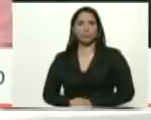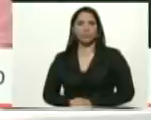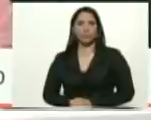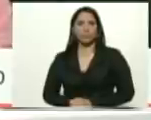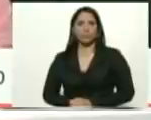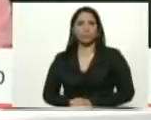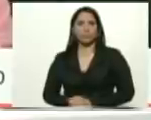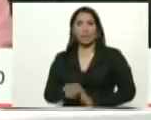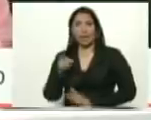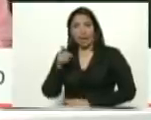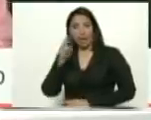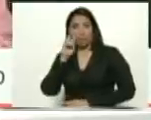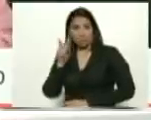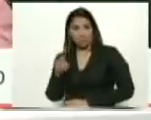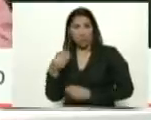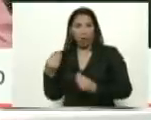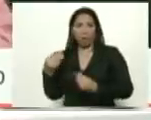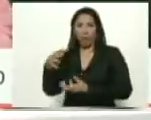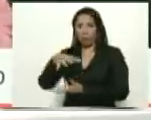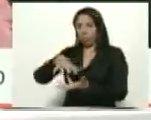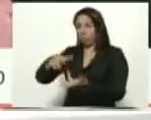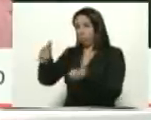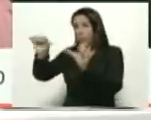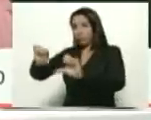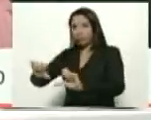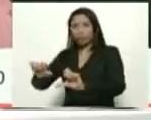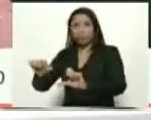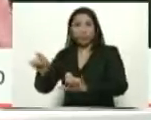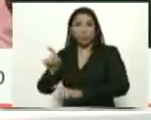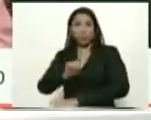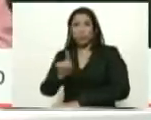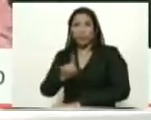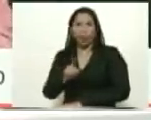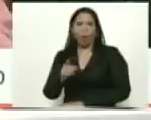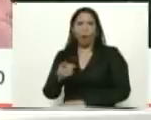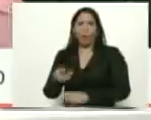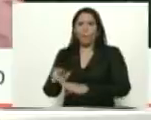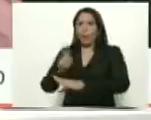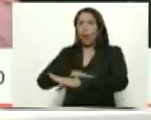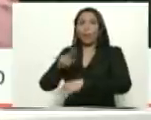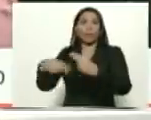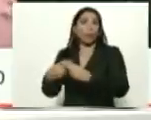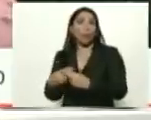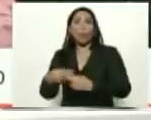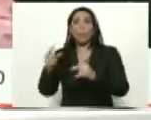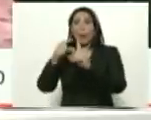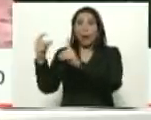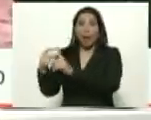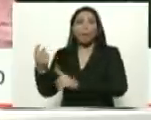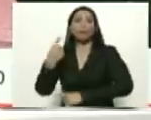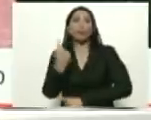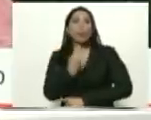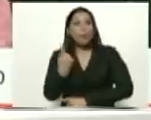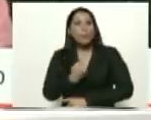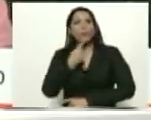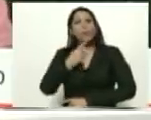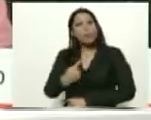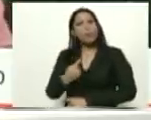de catástrofe. Yo no exagero ni una palabra. Solamente pongo las cosas sobre la